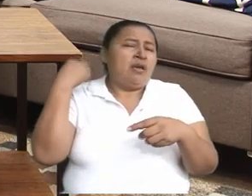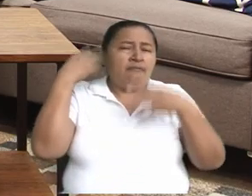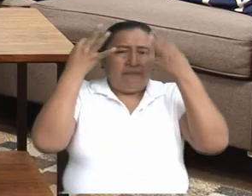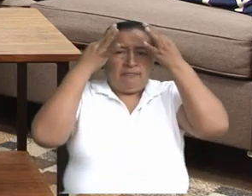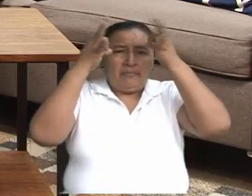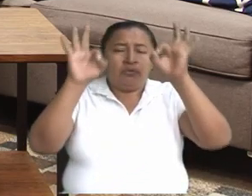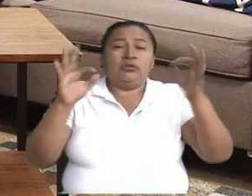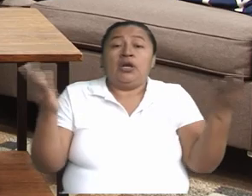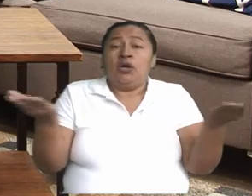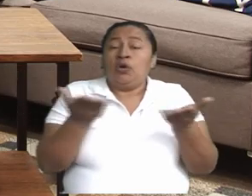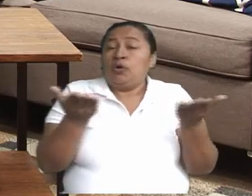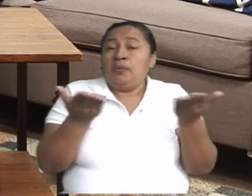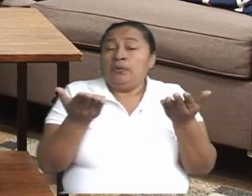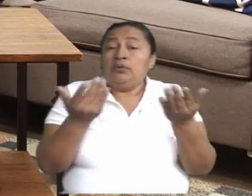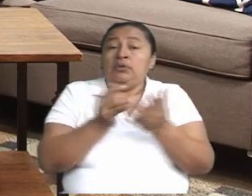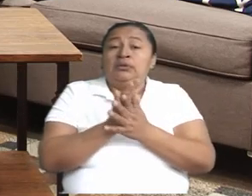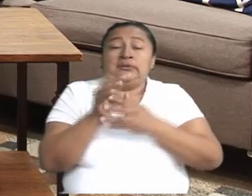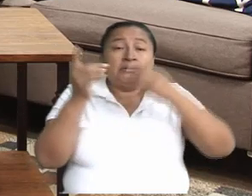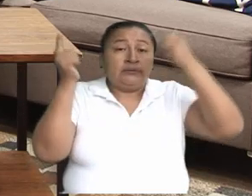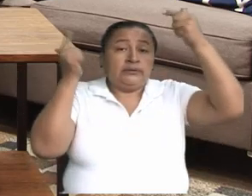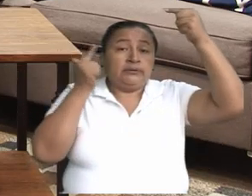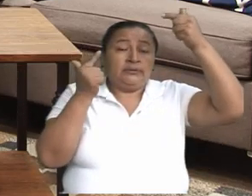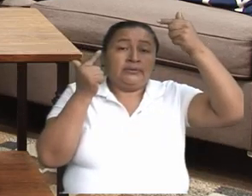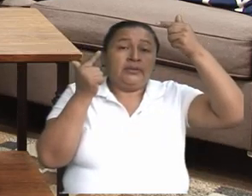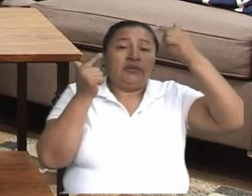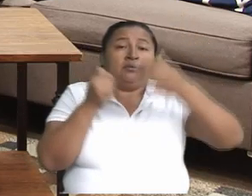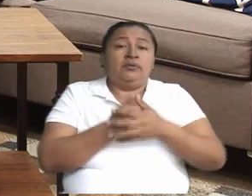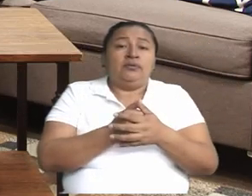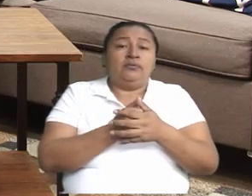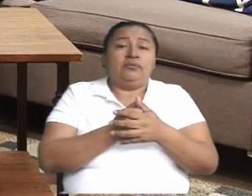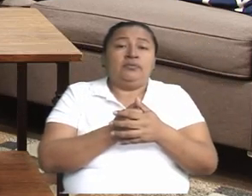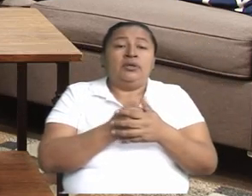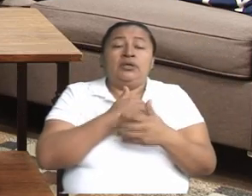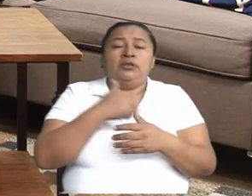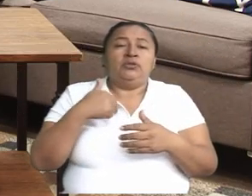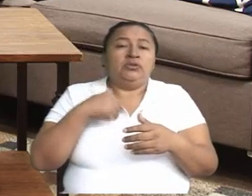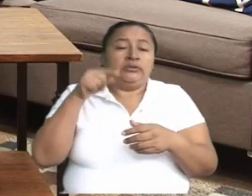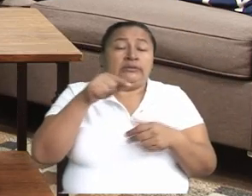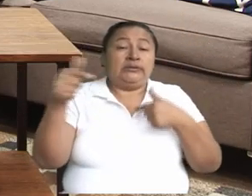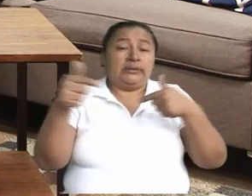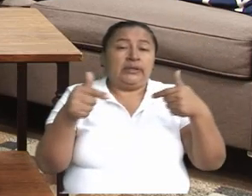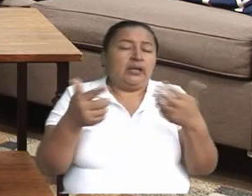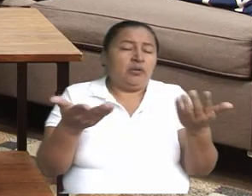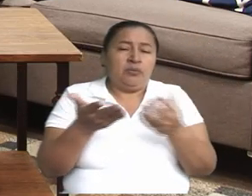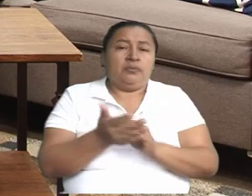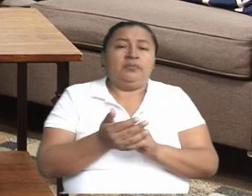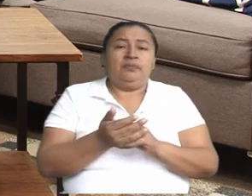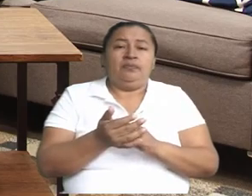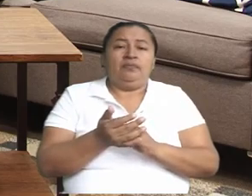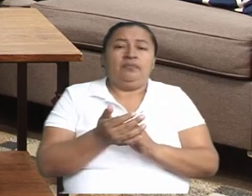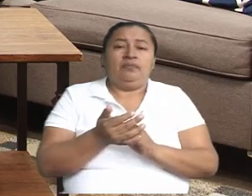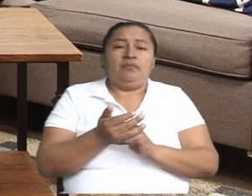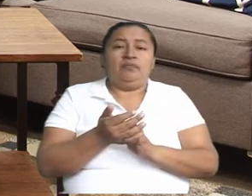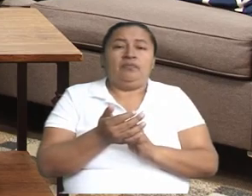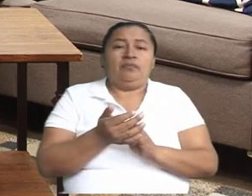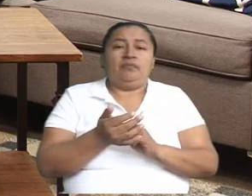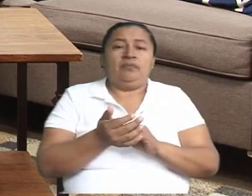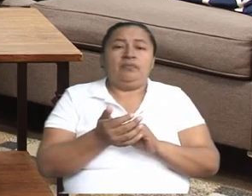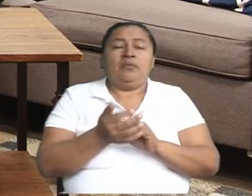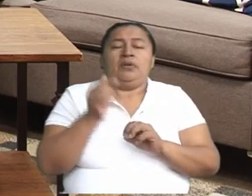cómo Sandino había hecho esa guerra, ¿ya? Las emboscadas que le rindió a